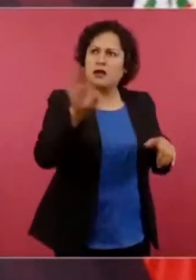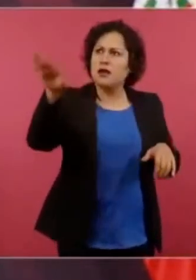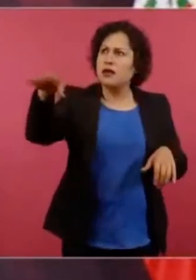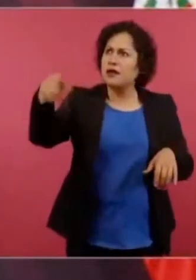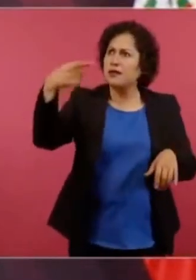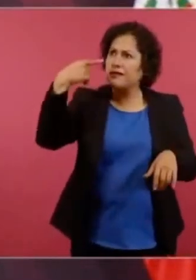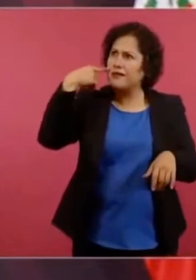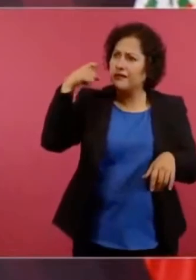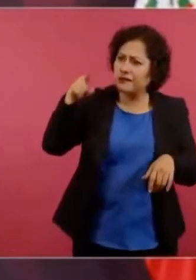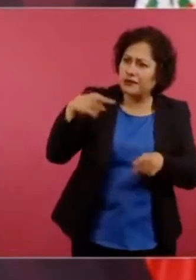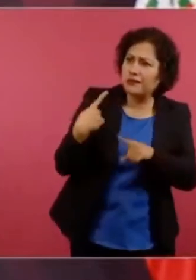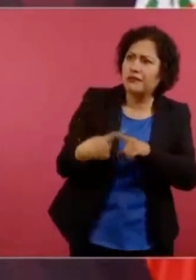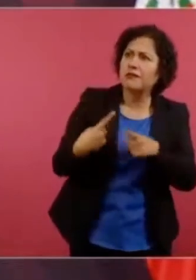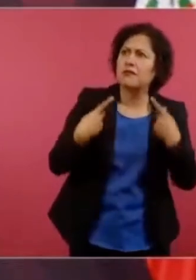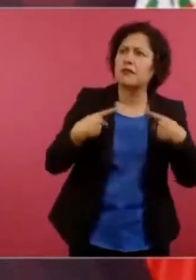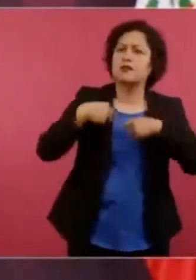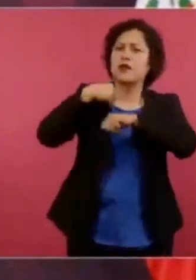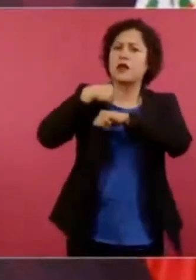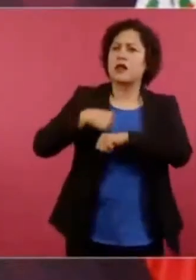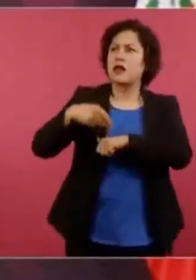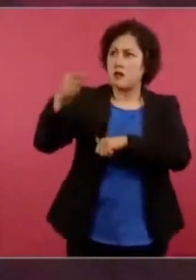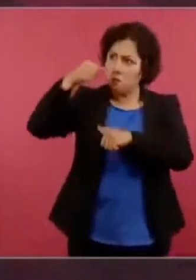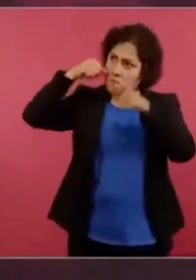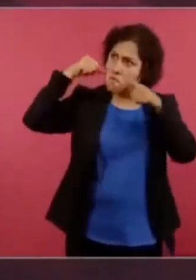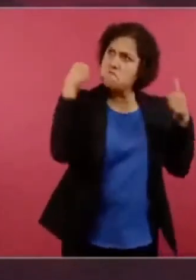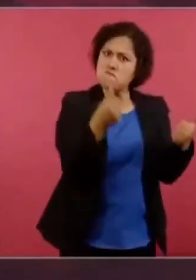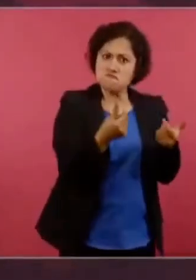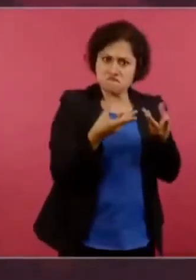competente resuelva